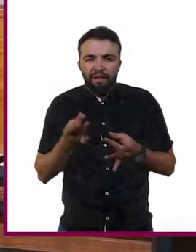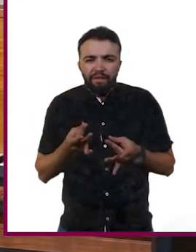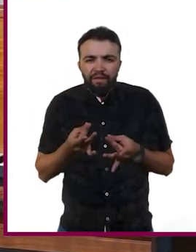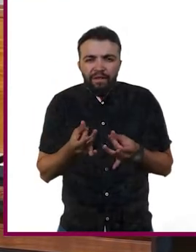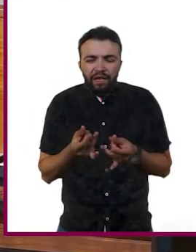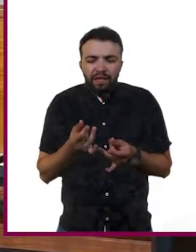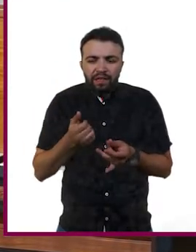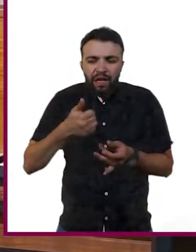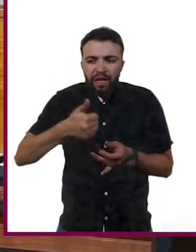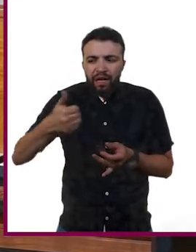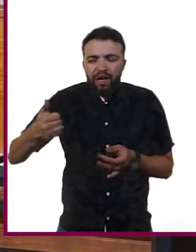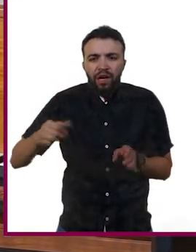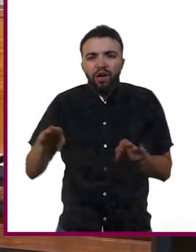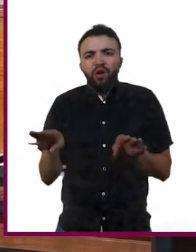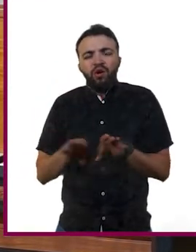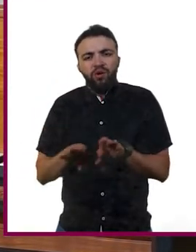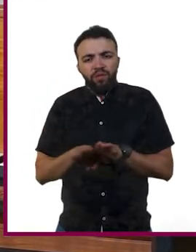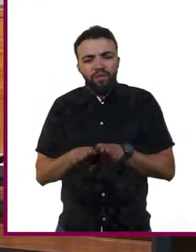Todos los clavecines